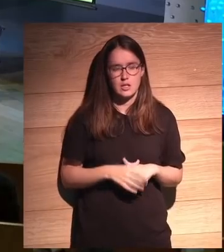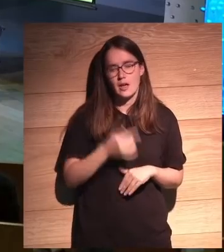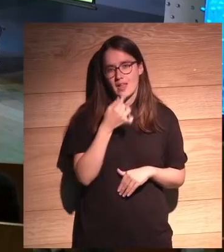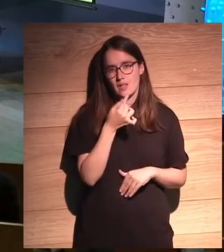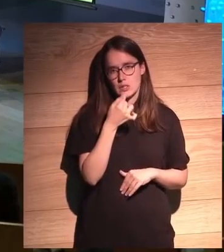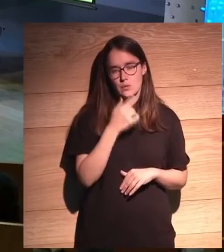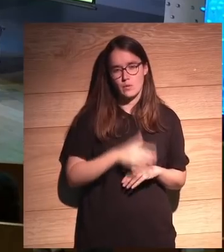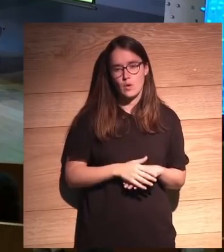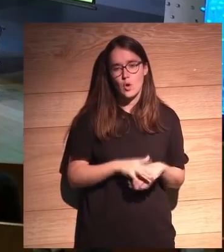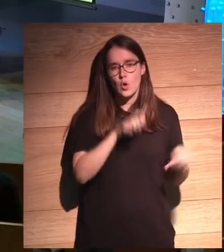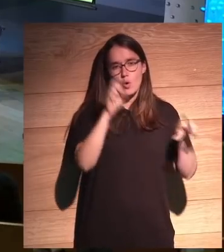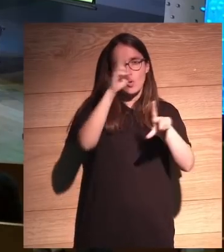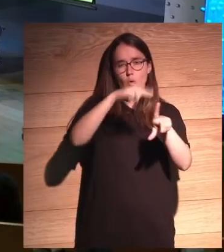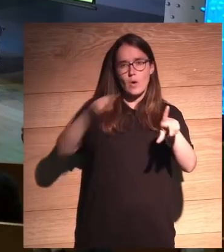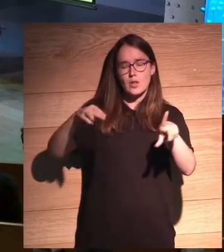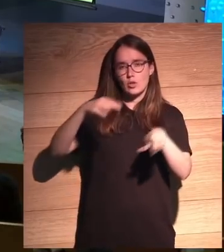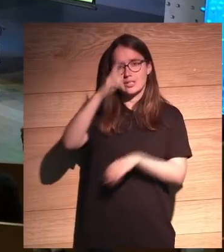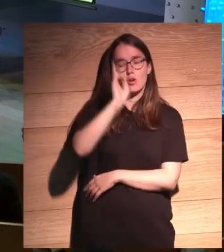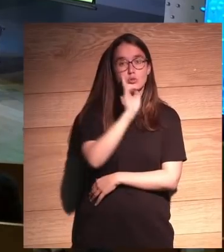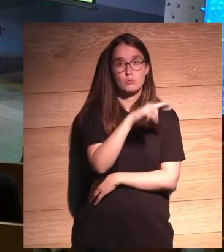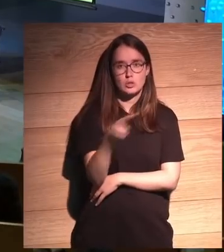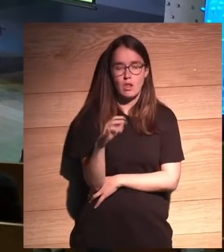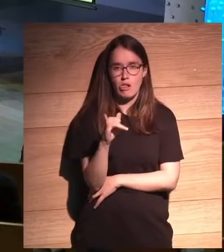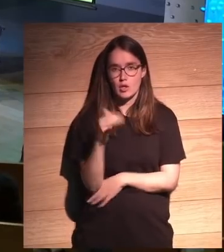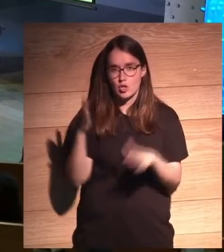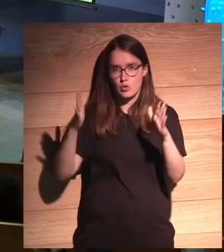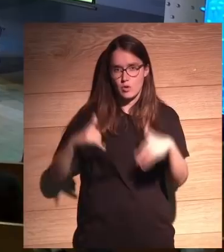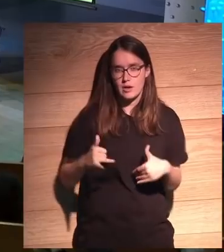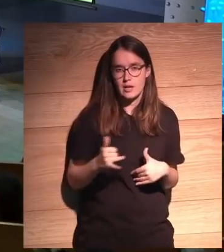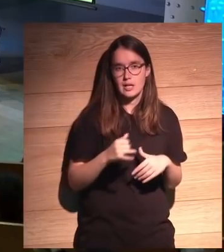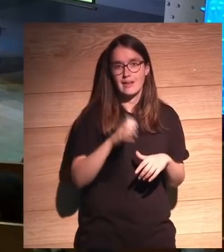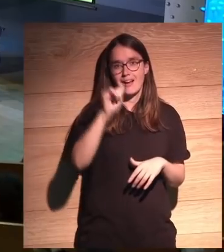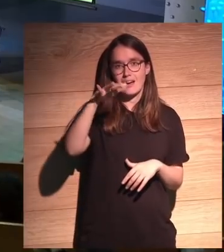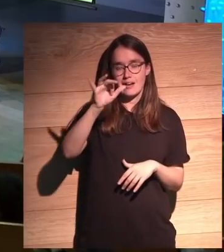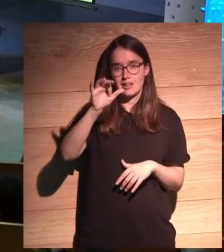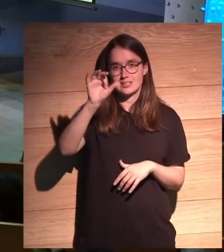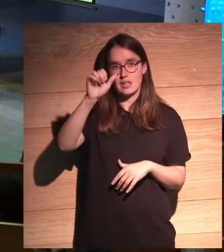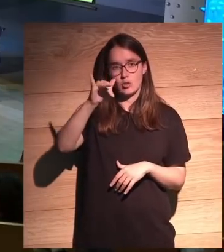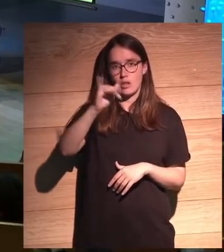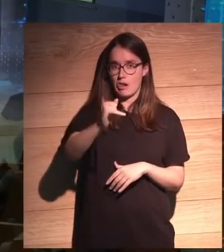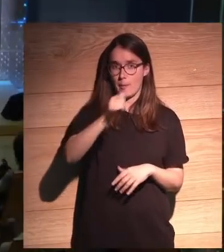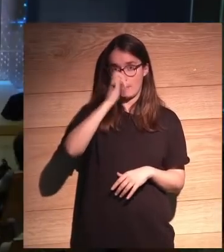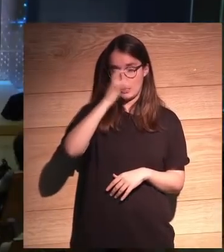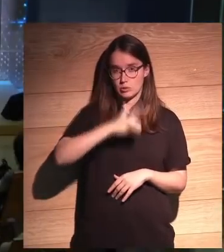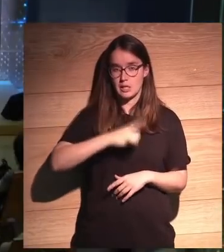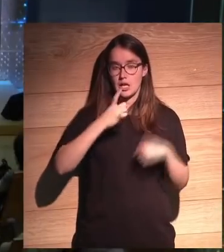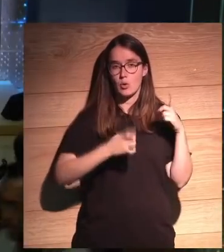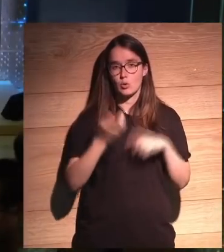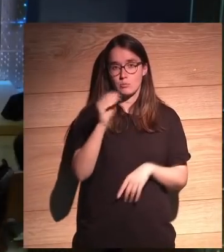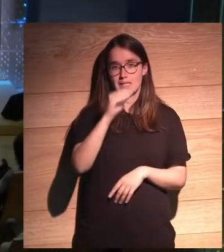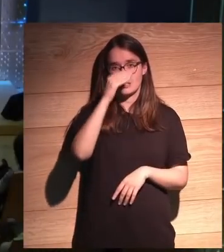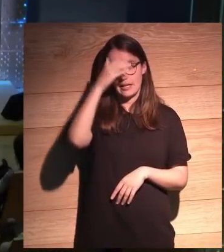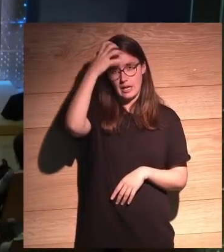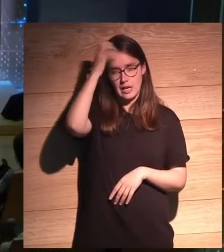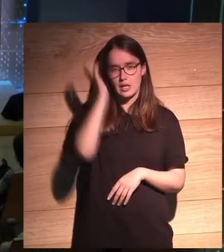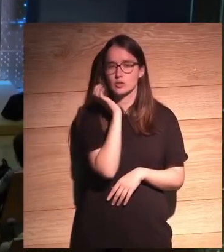mencionado, cuadros que están en los museos y que no están en los museos, el de Ángeles Santos sí está, afortunadamente, y hay algunos más en Reina